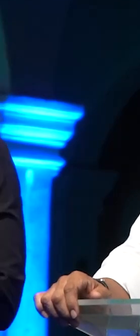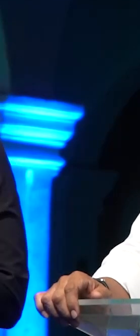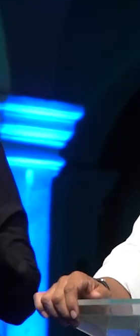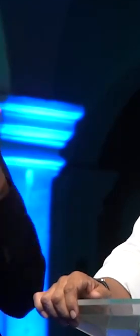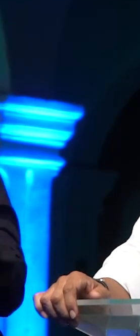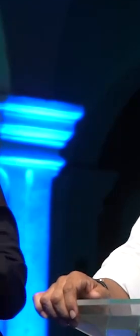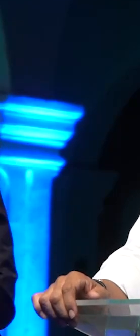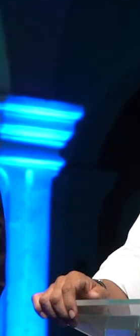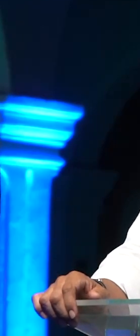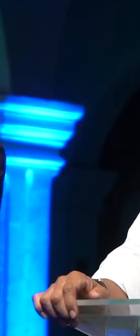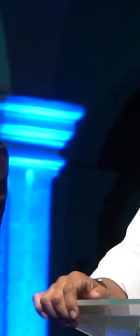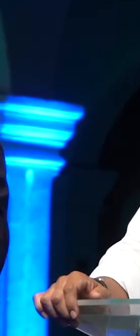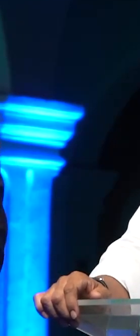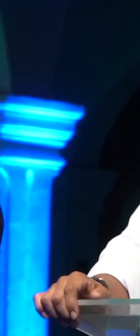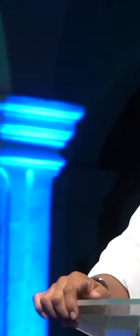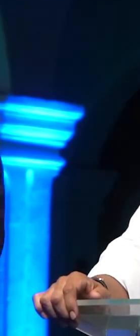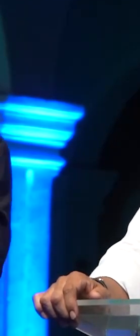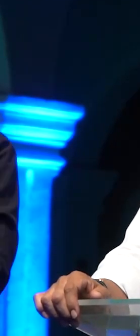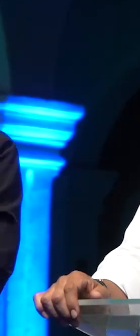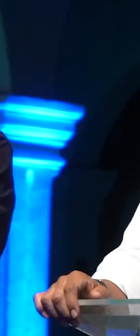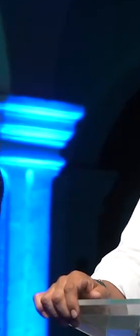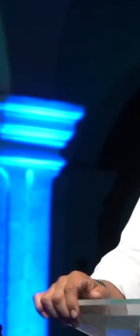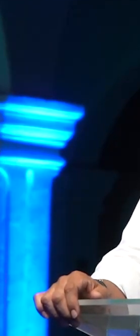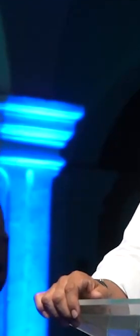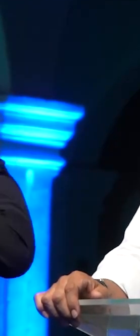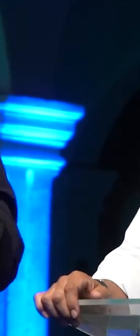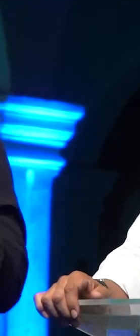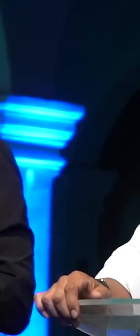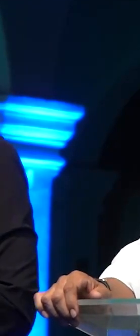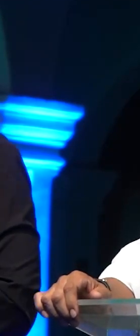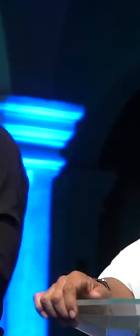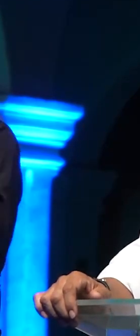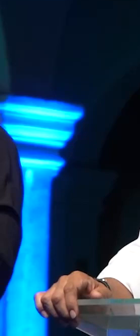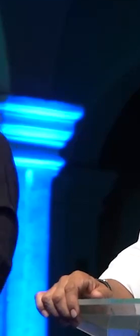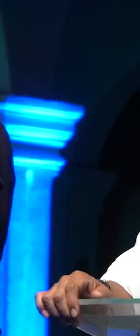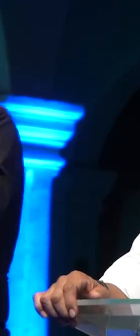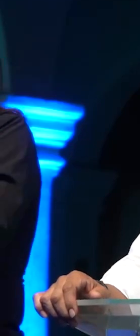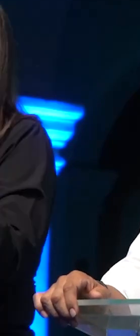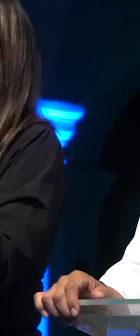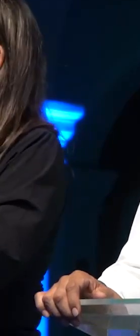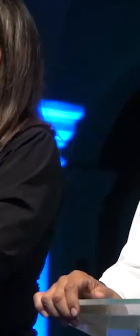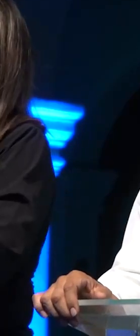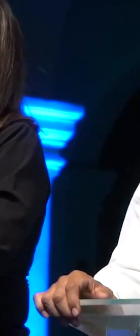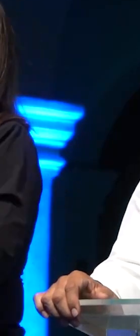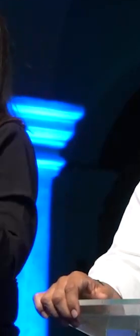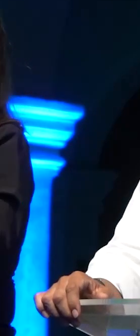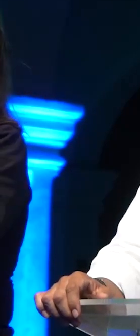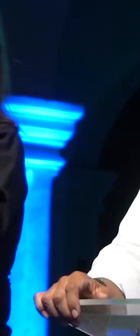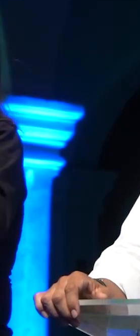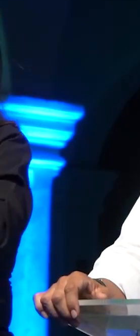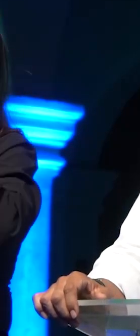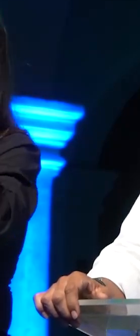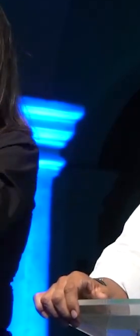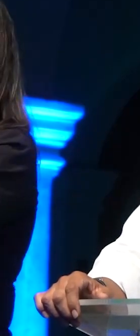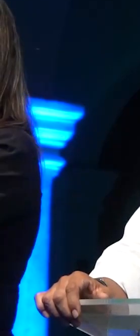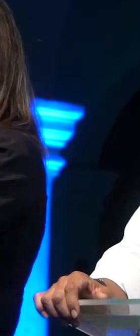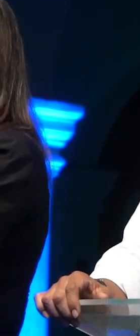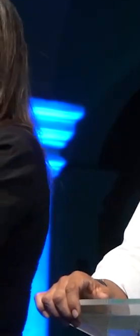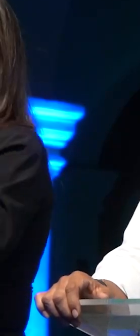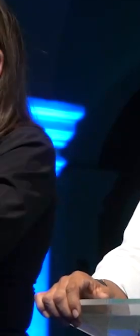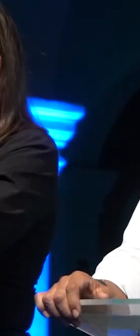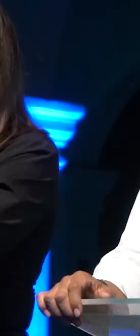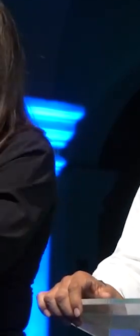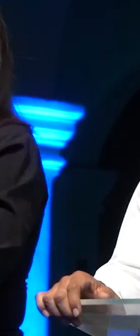empleo formal. Estamos en un trabajo con la transición energética justa con las comunidades del Cesar y le entregamos a la señora ministra ese una